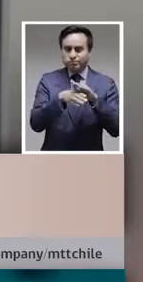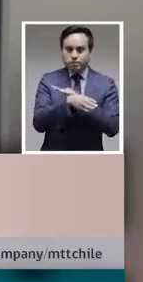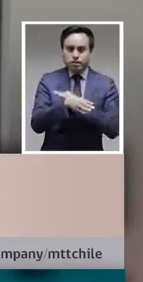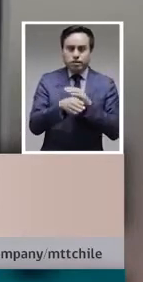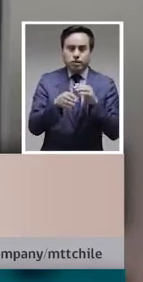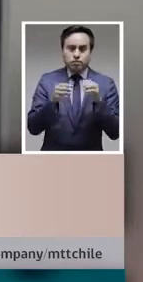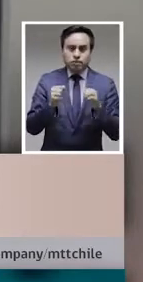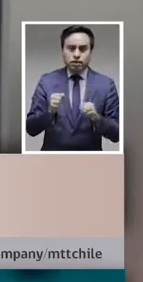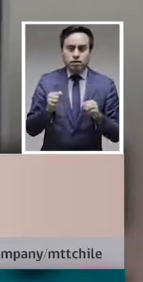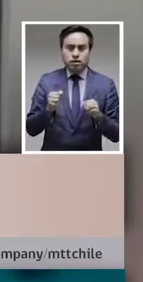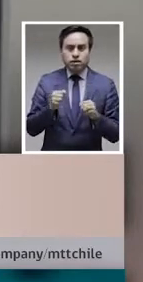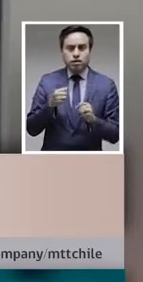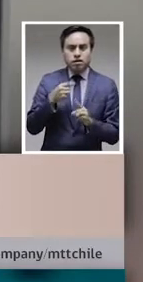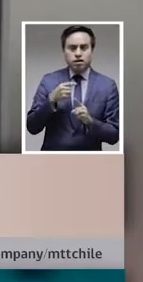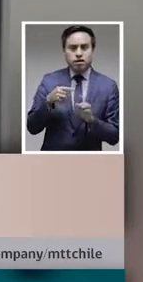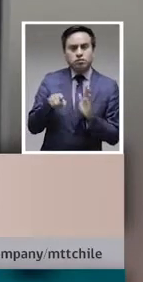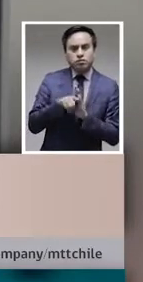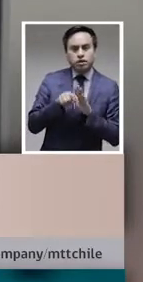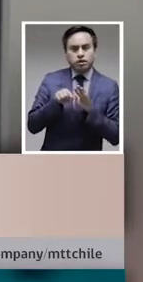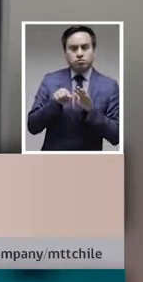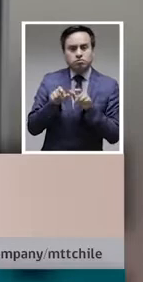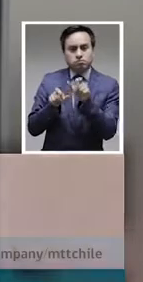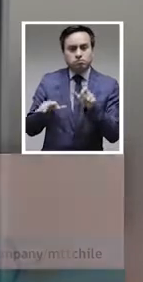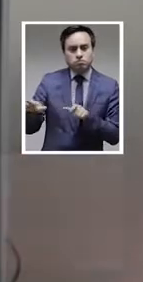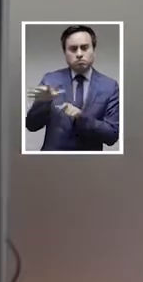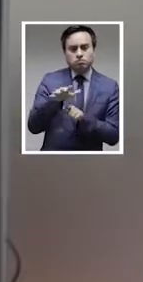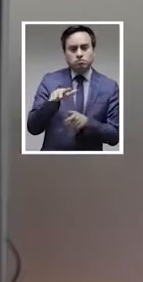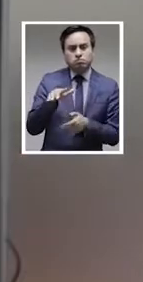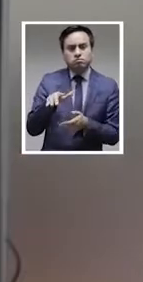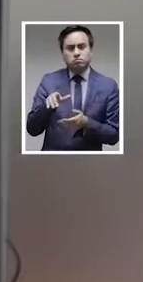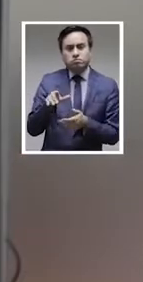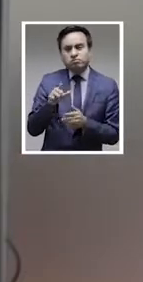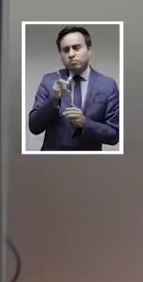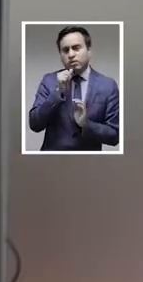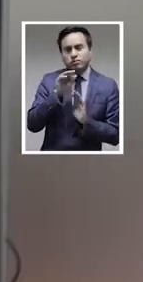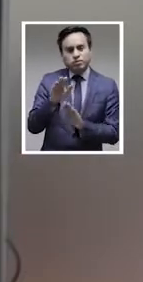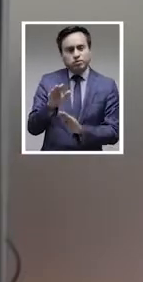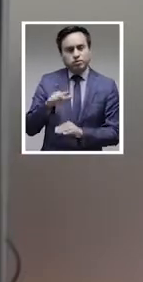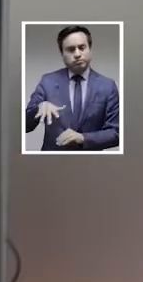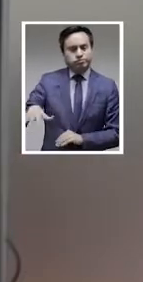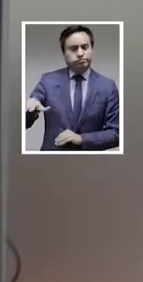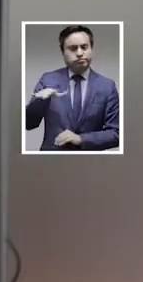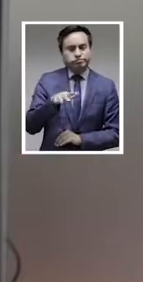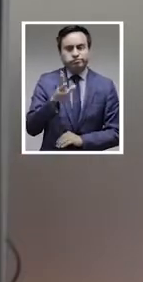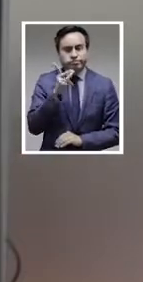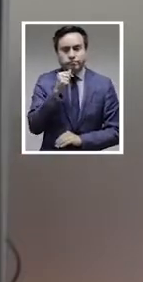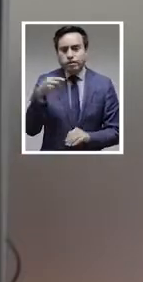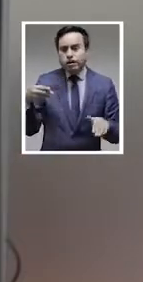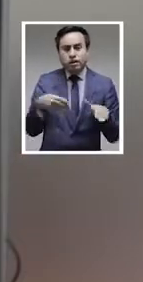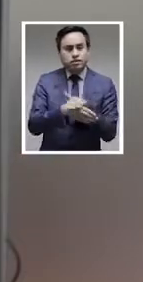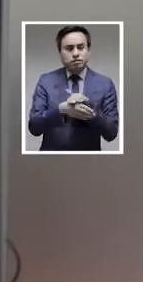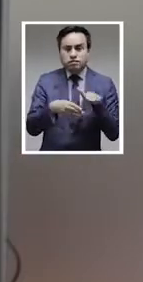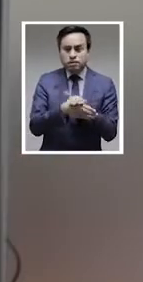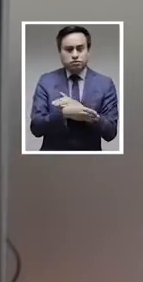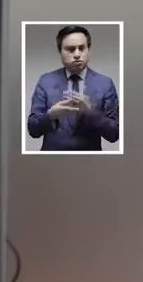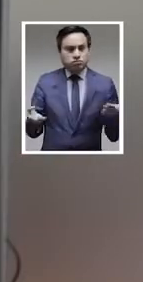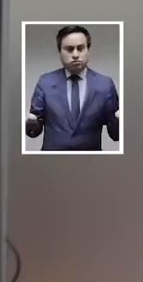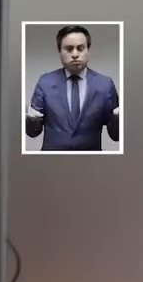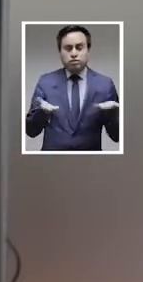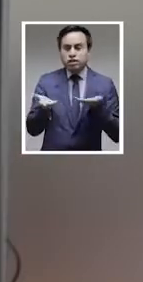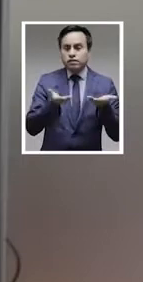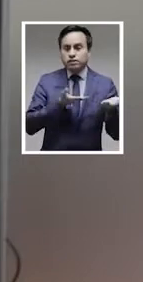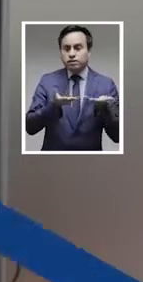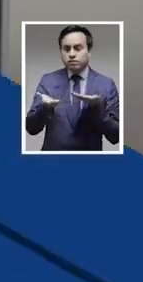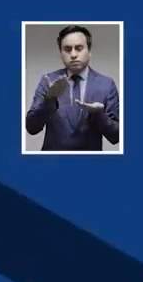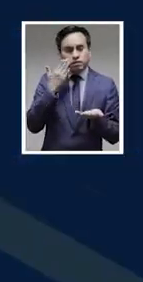estar influyendo en que grupos menos favorecidos no tengan acceso a los servicios